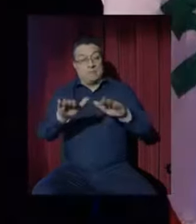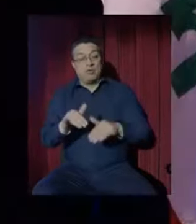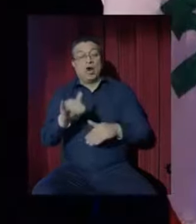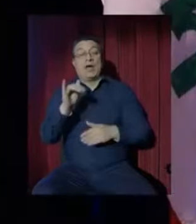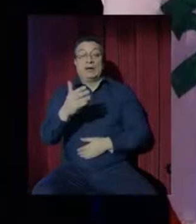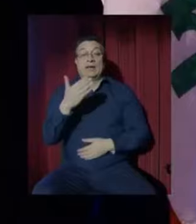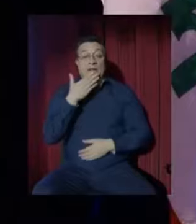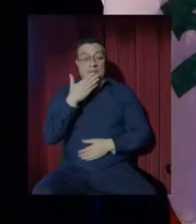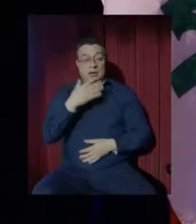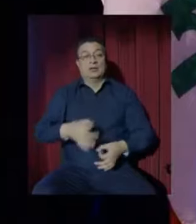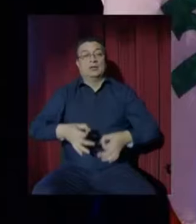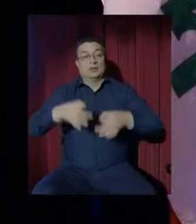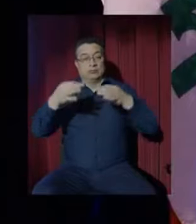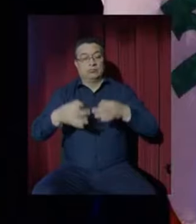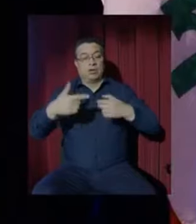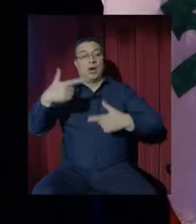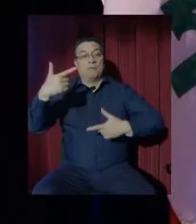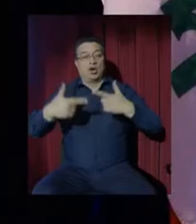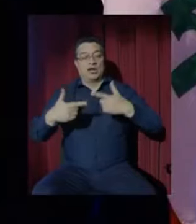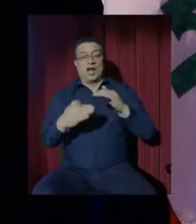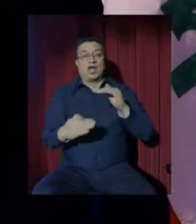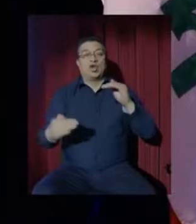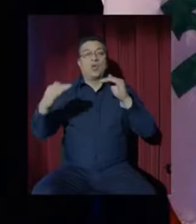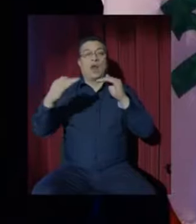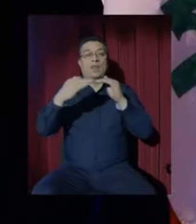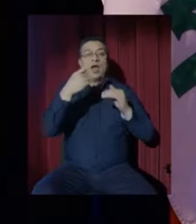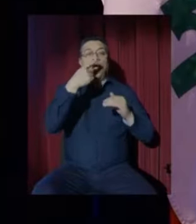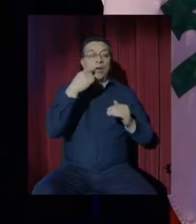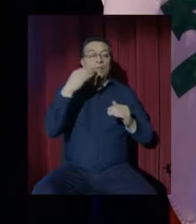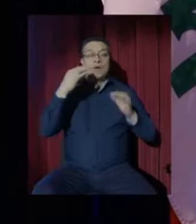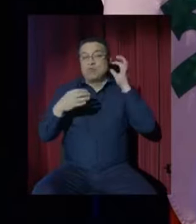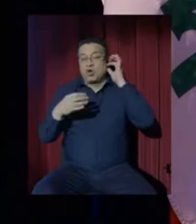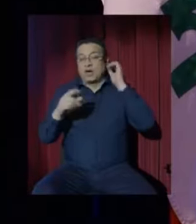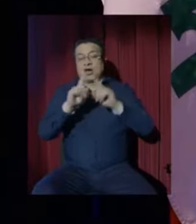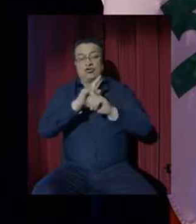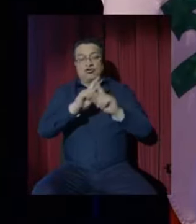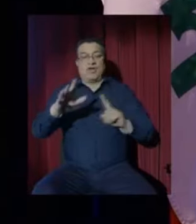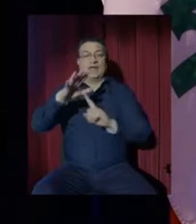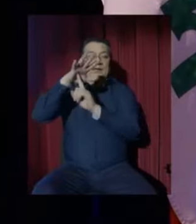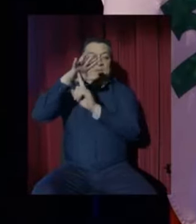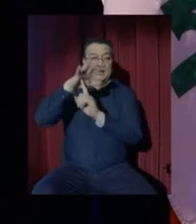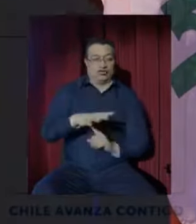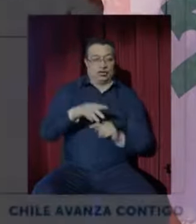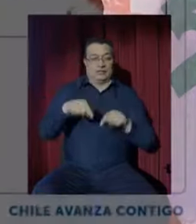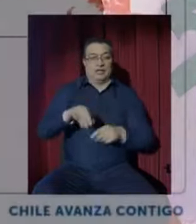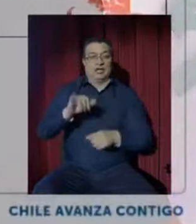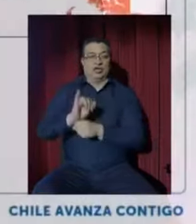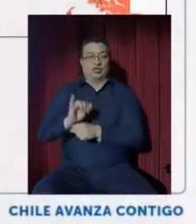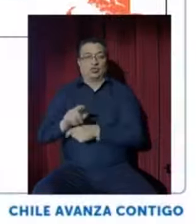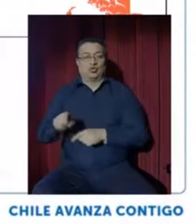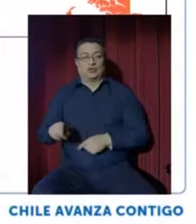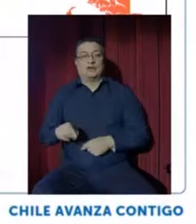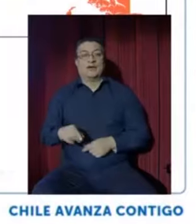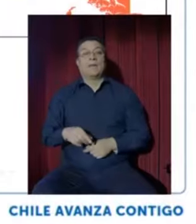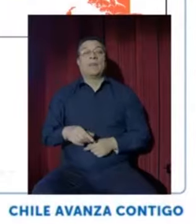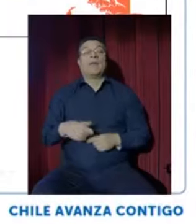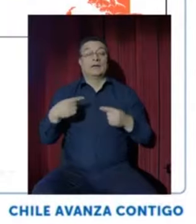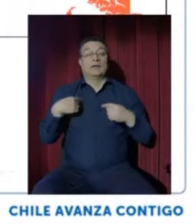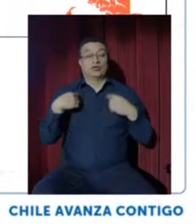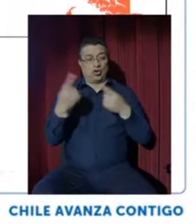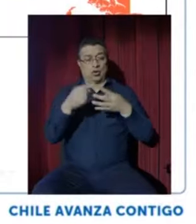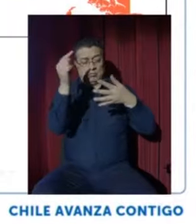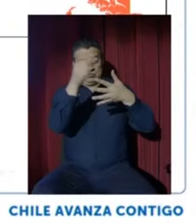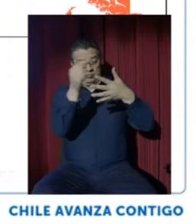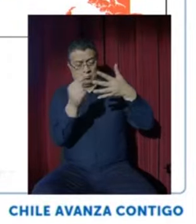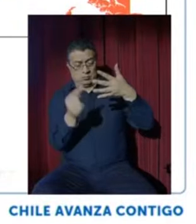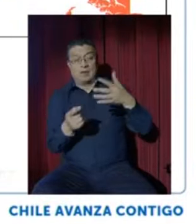cierto formalizar la política de igualdad de género y no discriminación en la institución todos estos ejes son ejes de